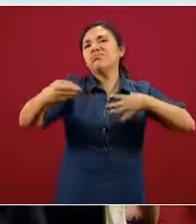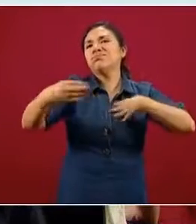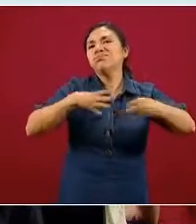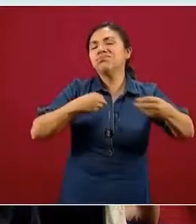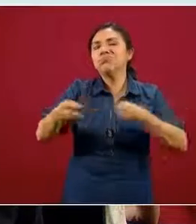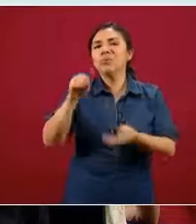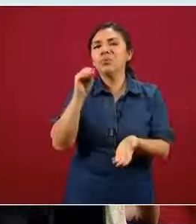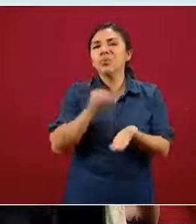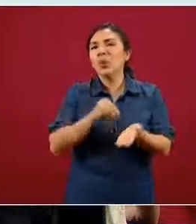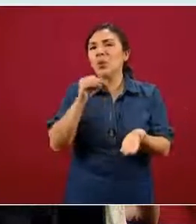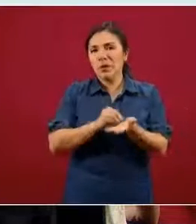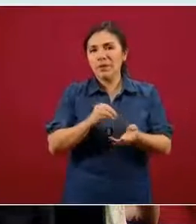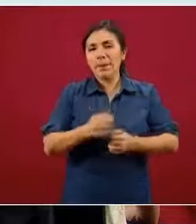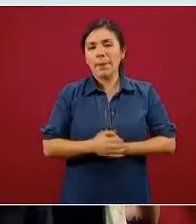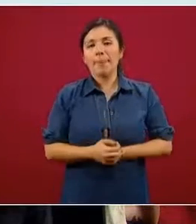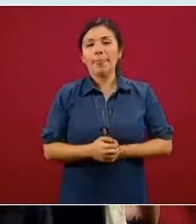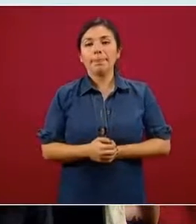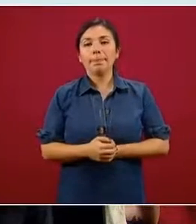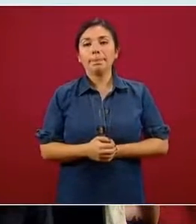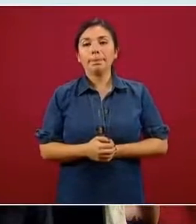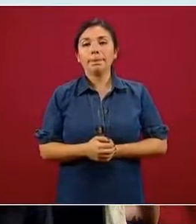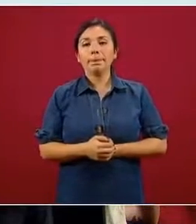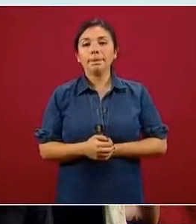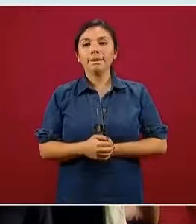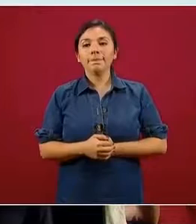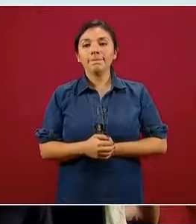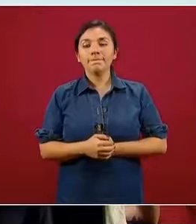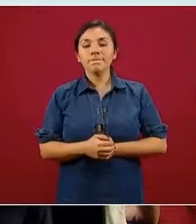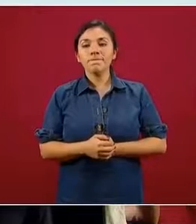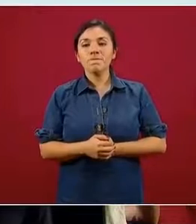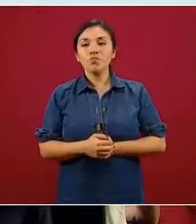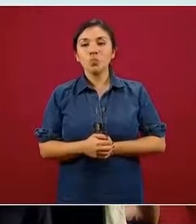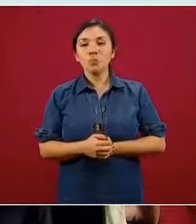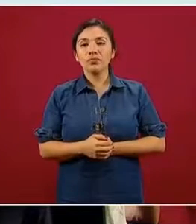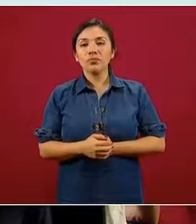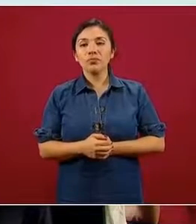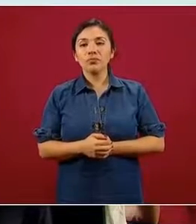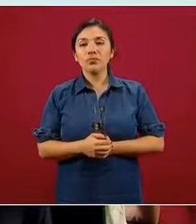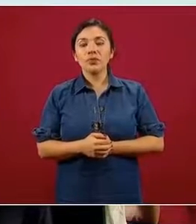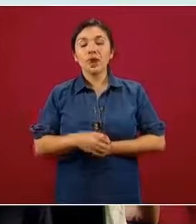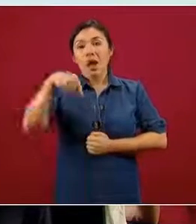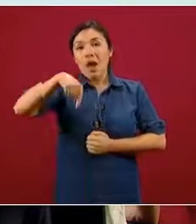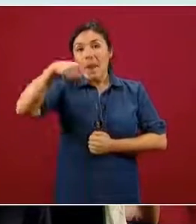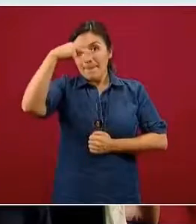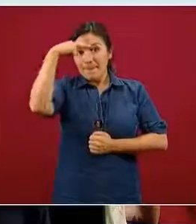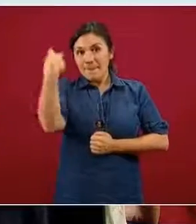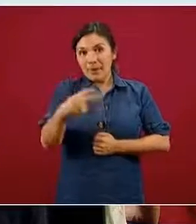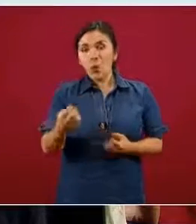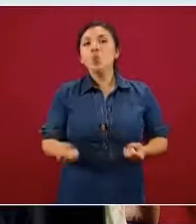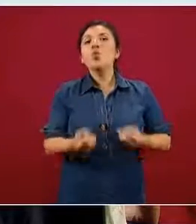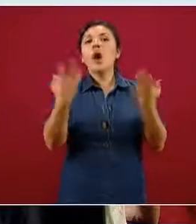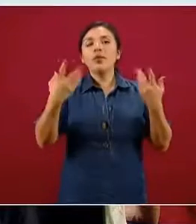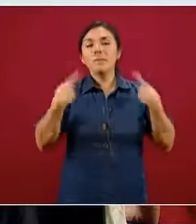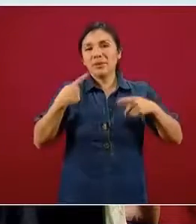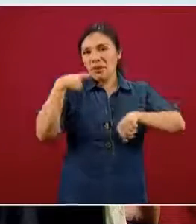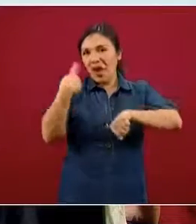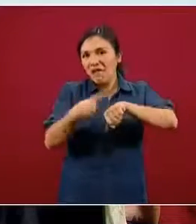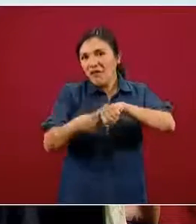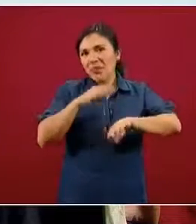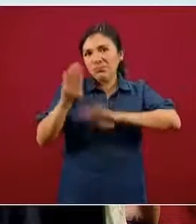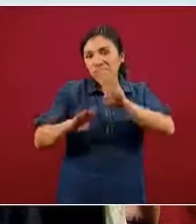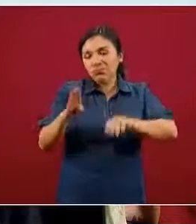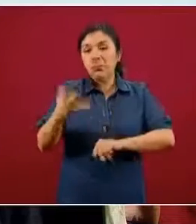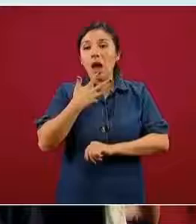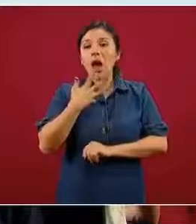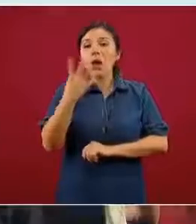en la parte superior. Veamos la siguiente diapositiva, es la actualización de los números para el día de hoy.